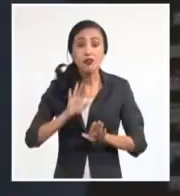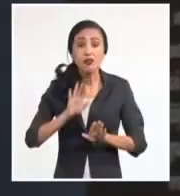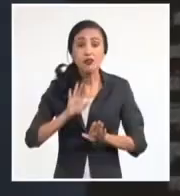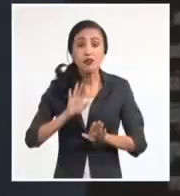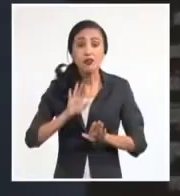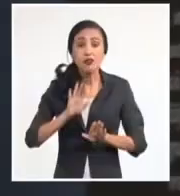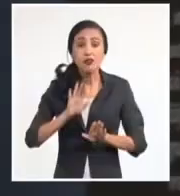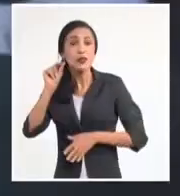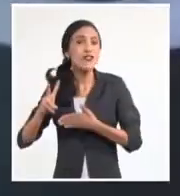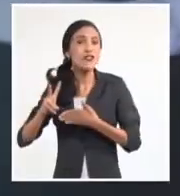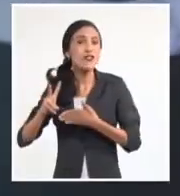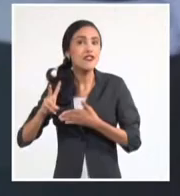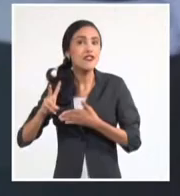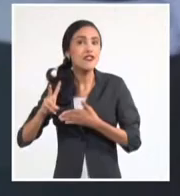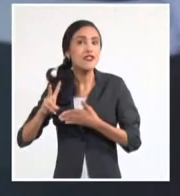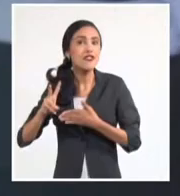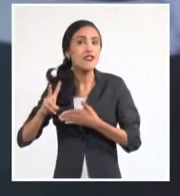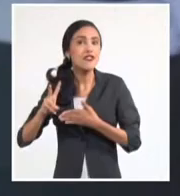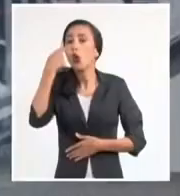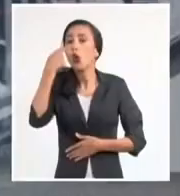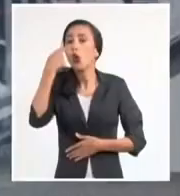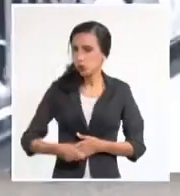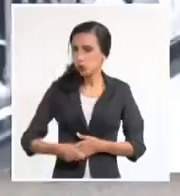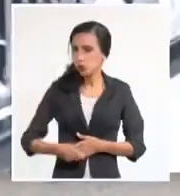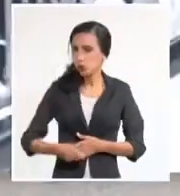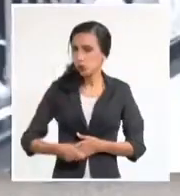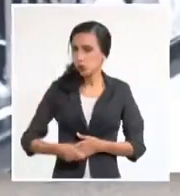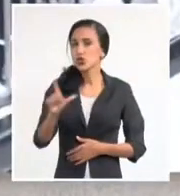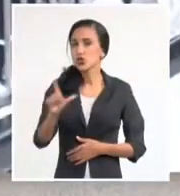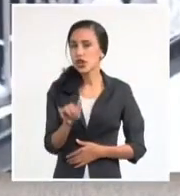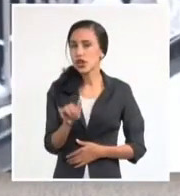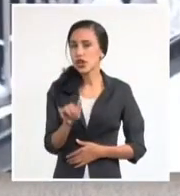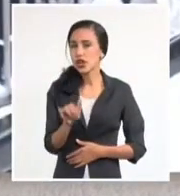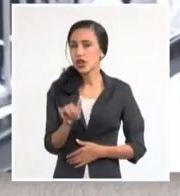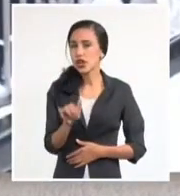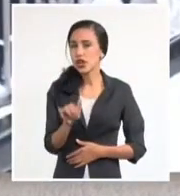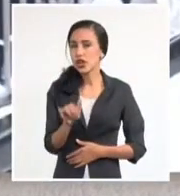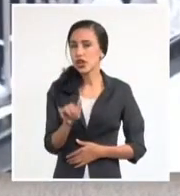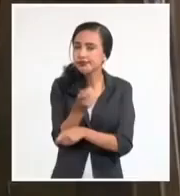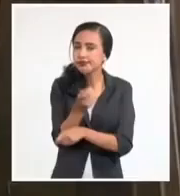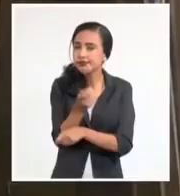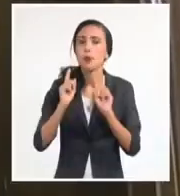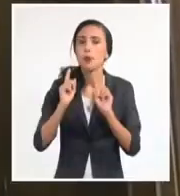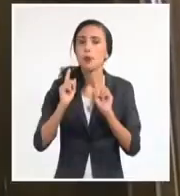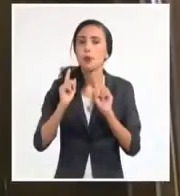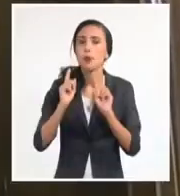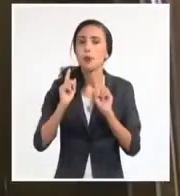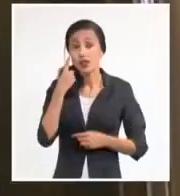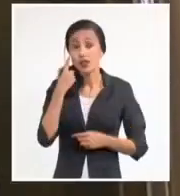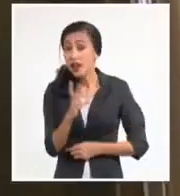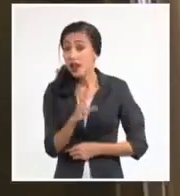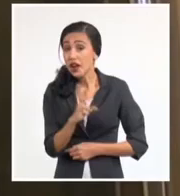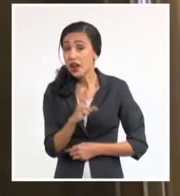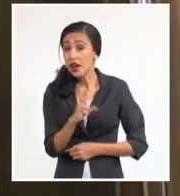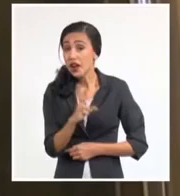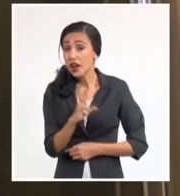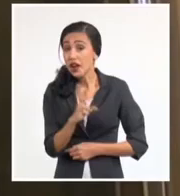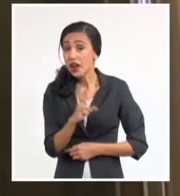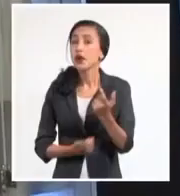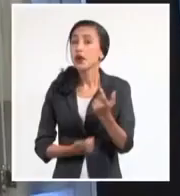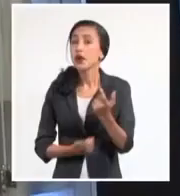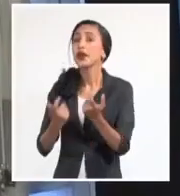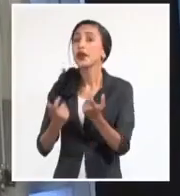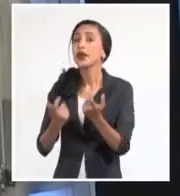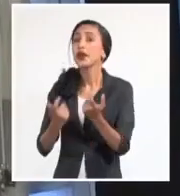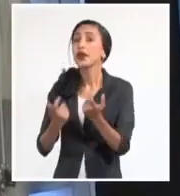visitante a la convicción de justicia social y la vocación de educador político que guiaron al revolucionario, guerrillero y